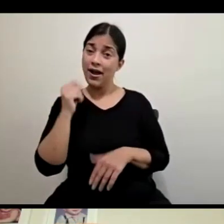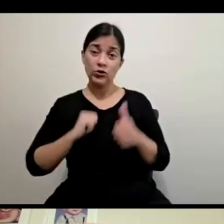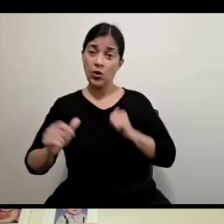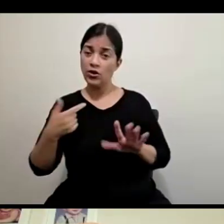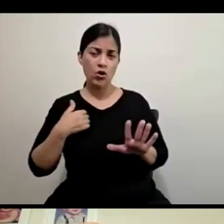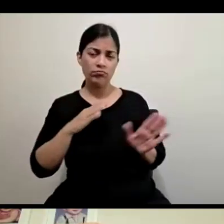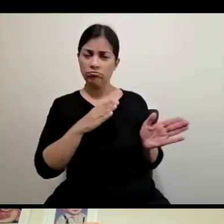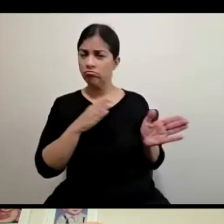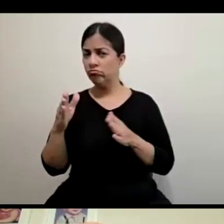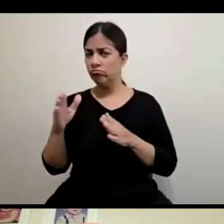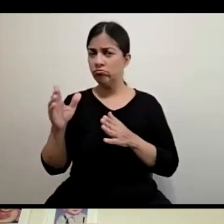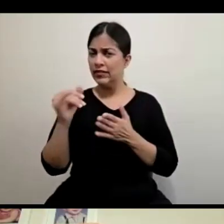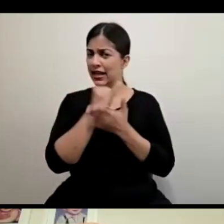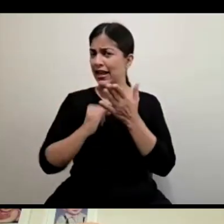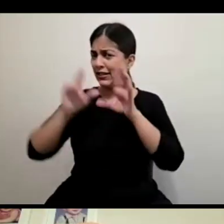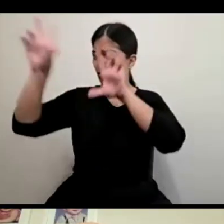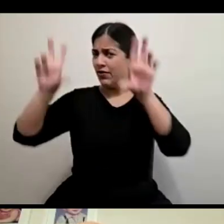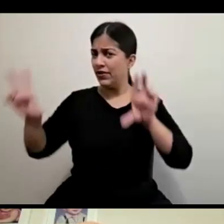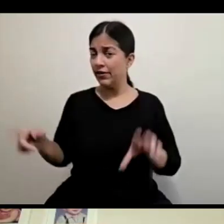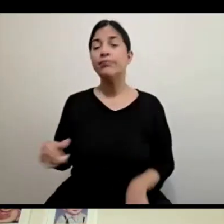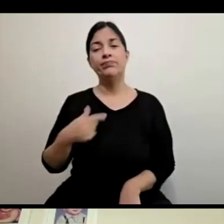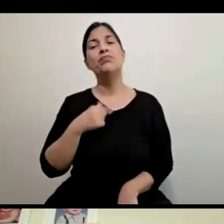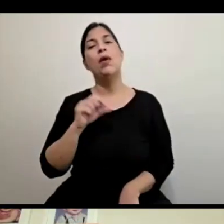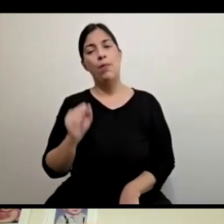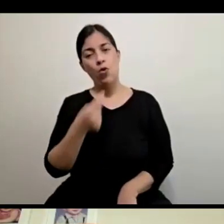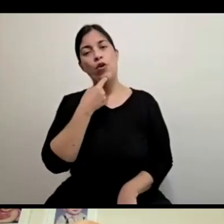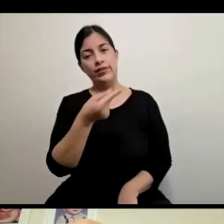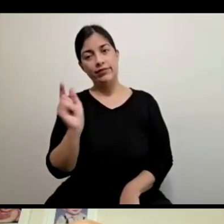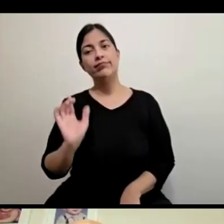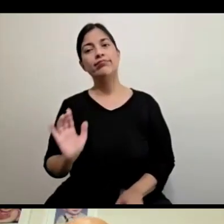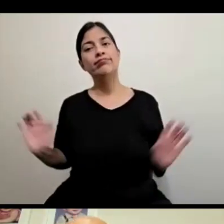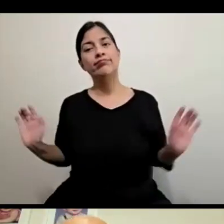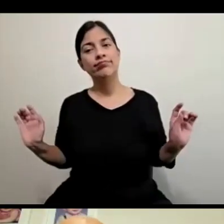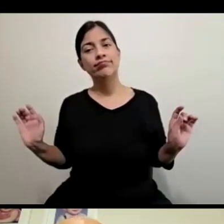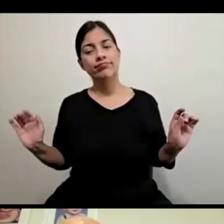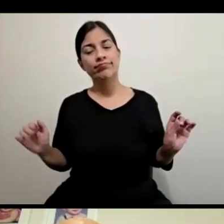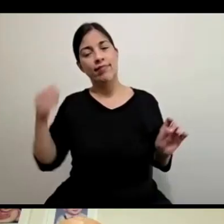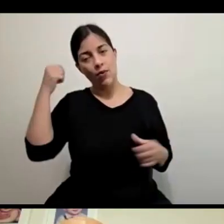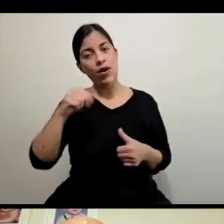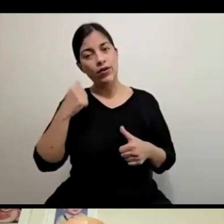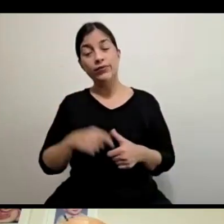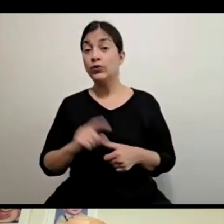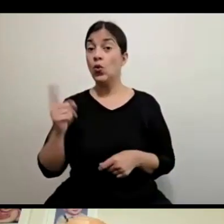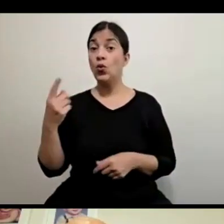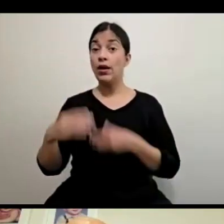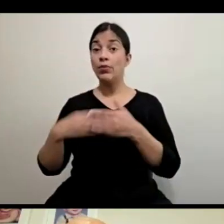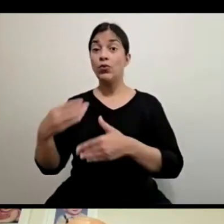tú lograste esa línea? Te lo puedo contar como si fuera ahora. Ok, cuéntame. Había una producción, el Teatro Silvia Resach